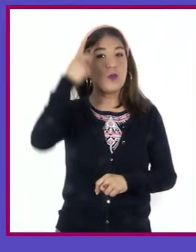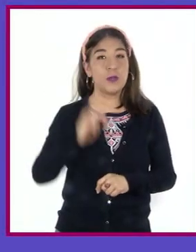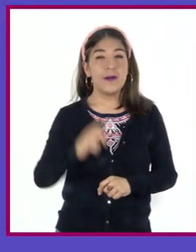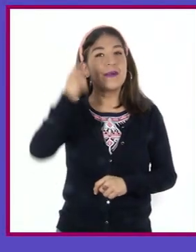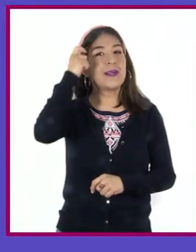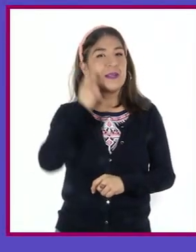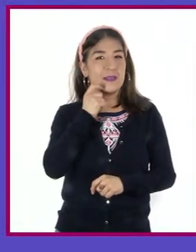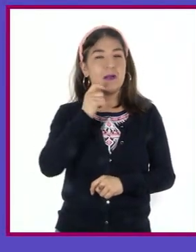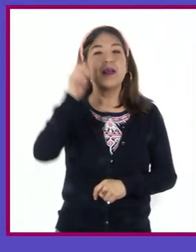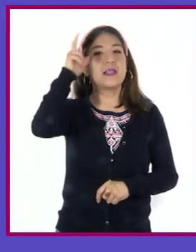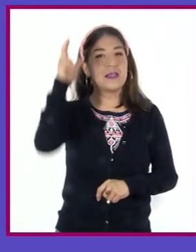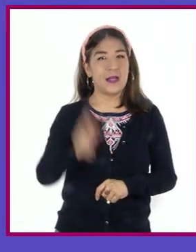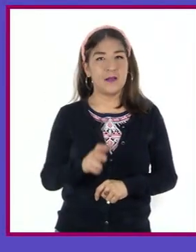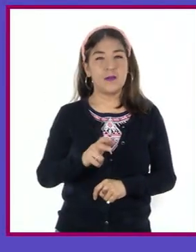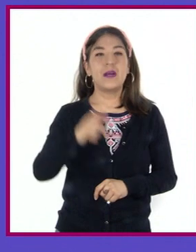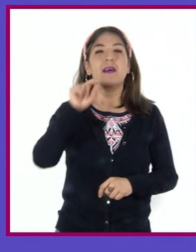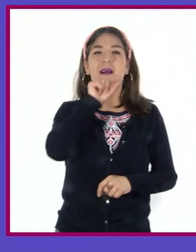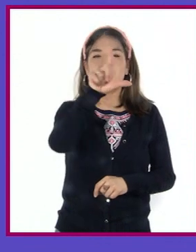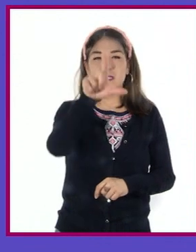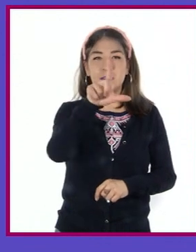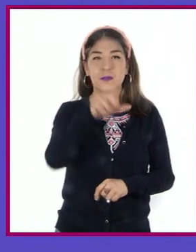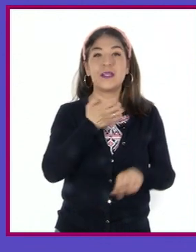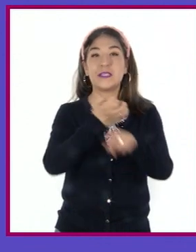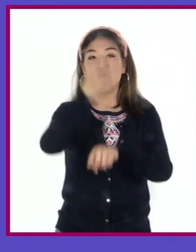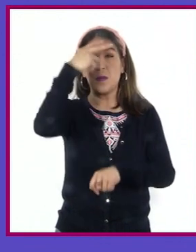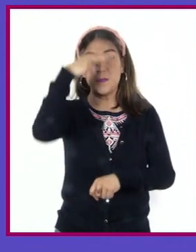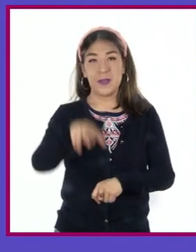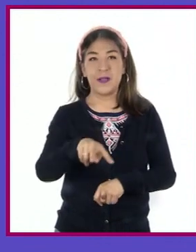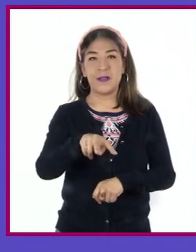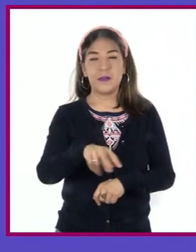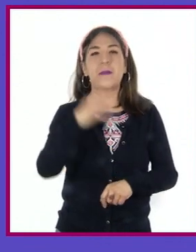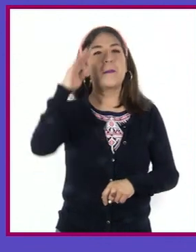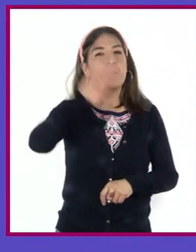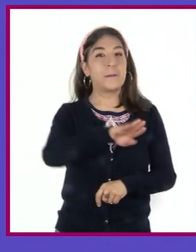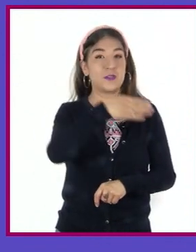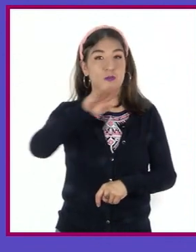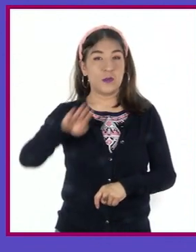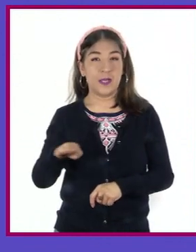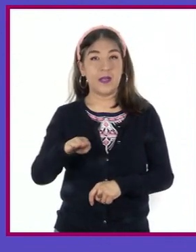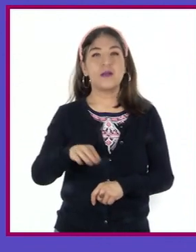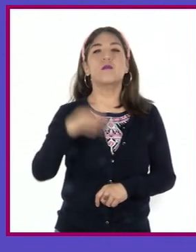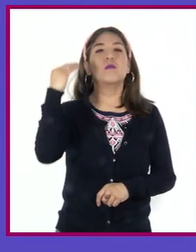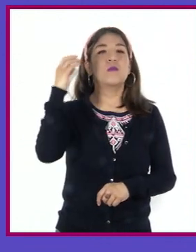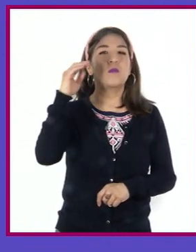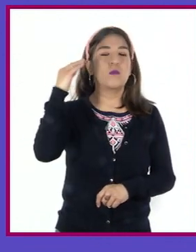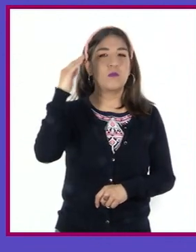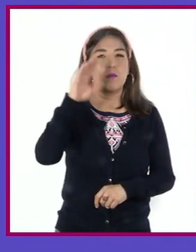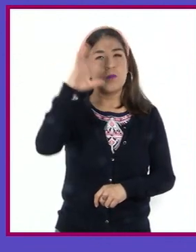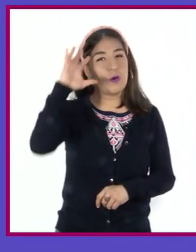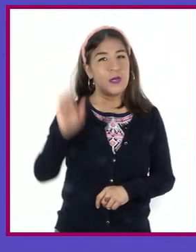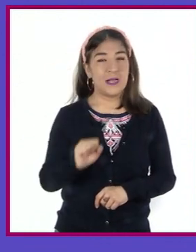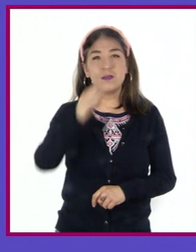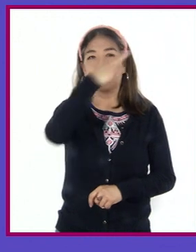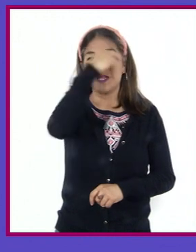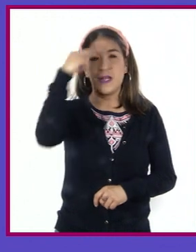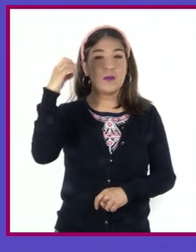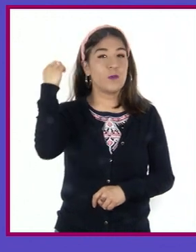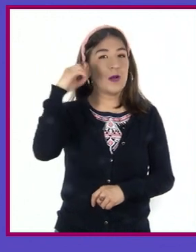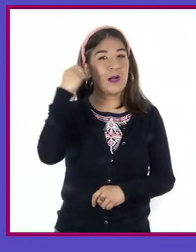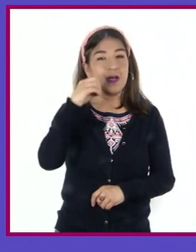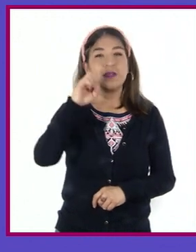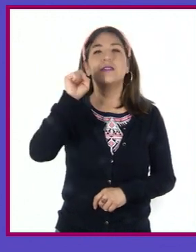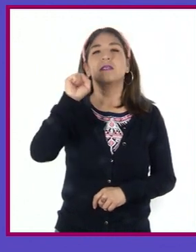mi lengua indígena náhuatl. El náhuatl es la lengua indígena nacional más hablada en nuestro país. Se